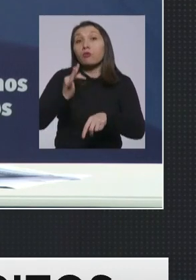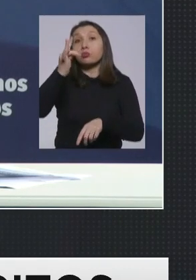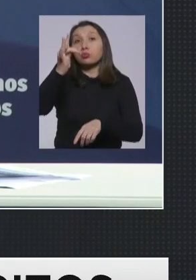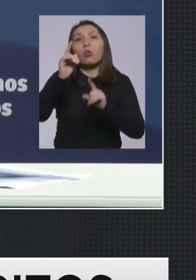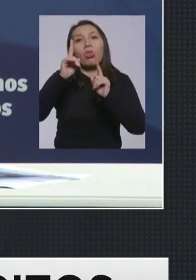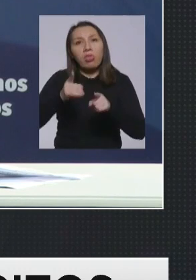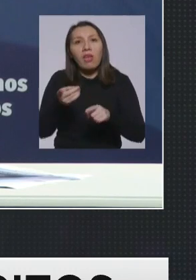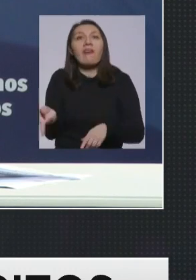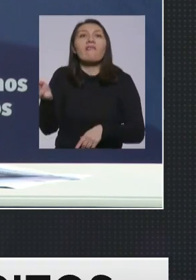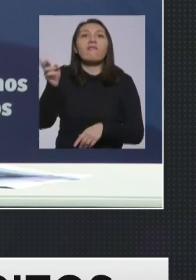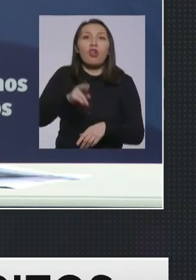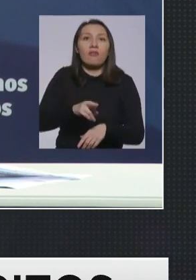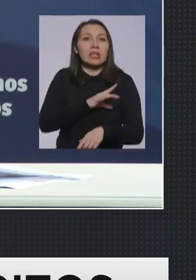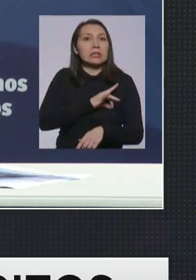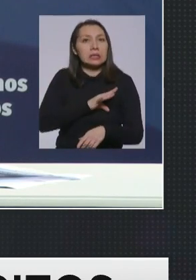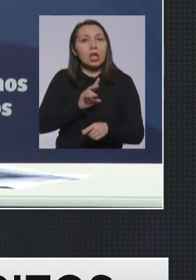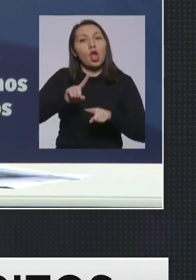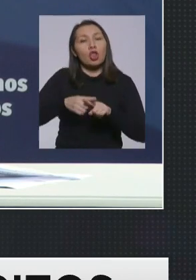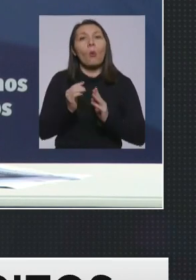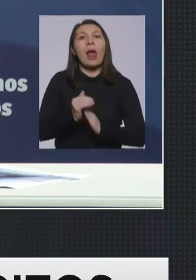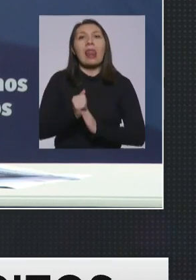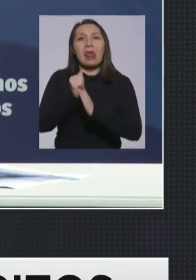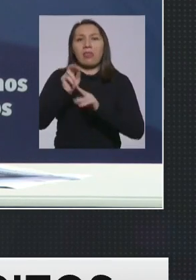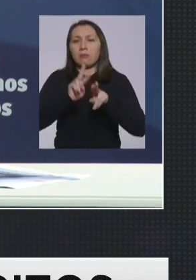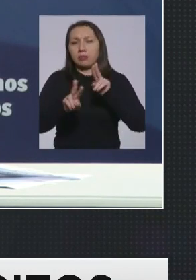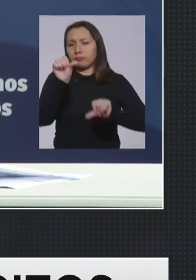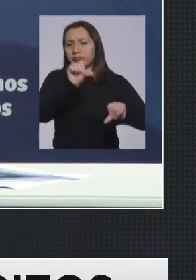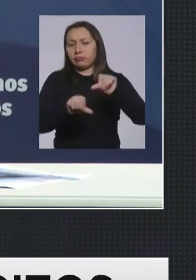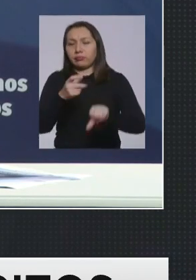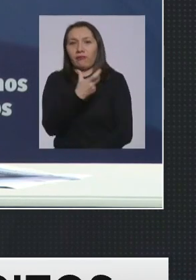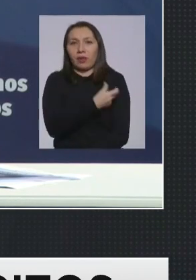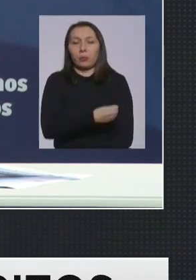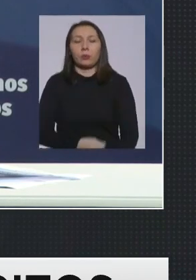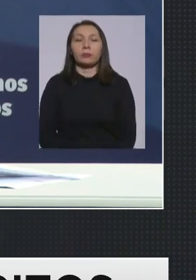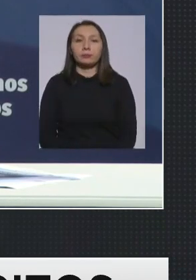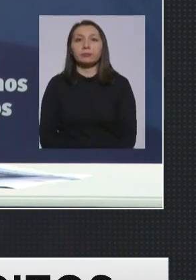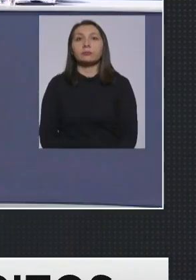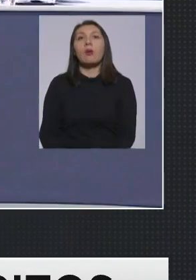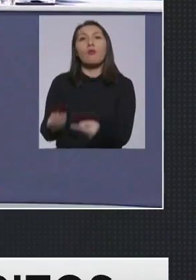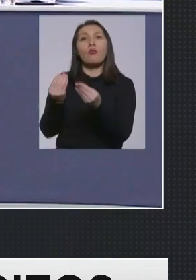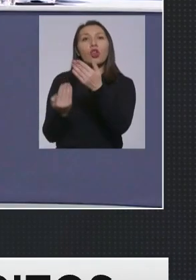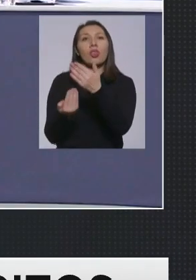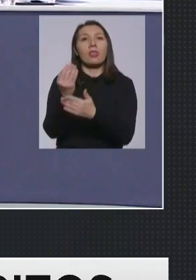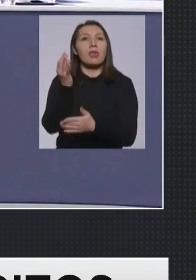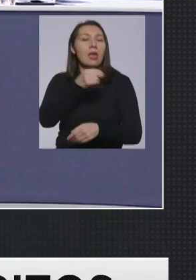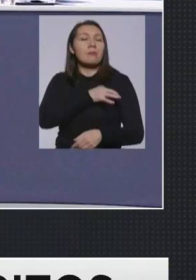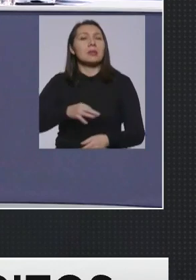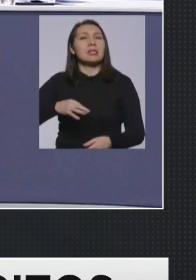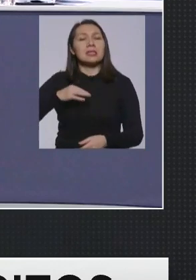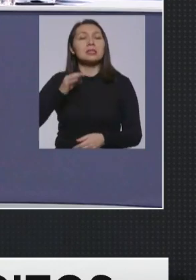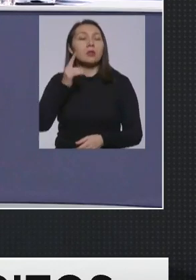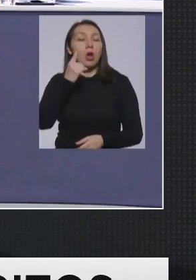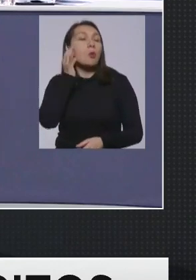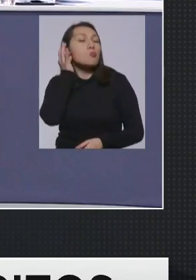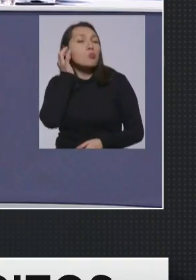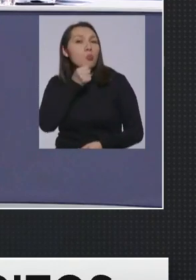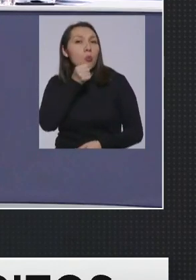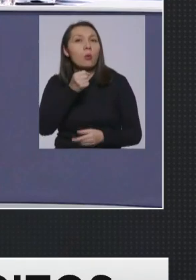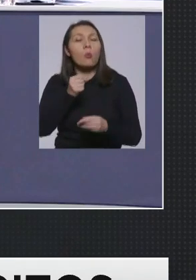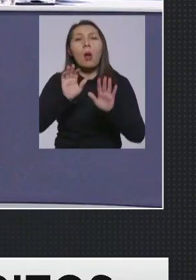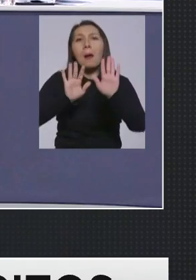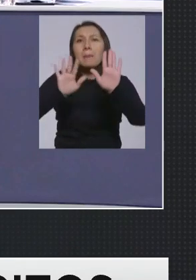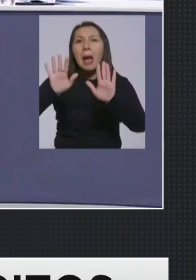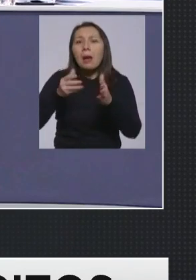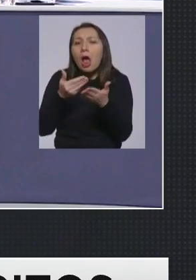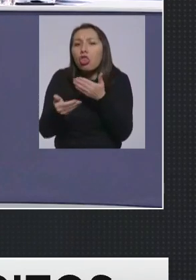debemos retomar ese liderazgo también muy buena tía ministro usted habló de que se estaba elaborando un mapa de movilidad